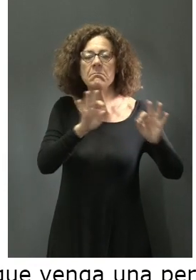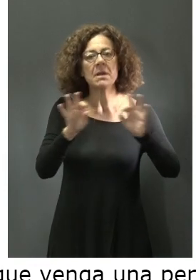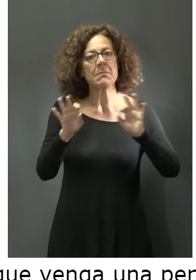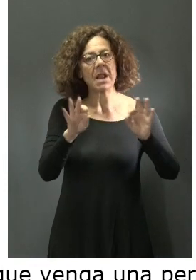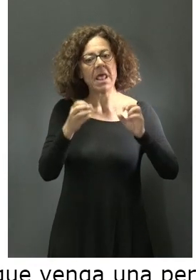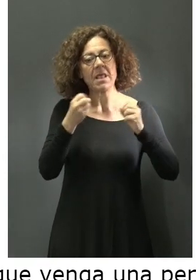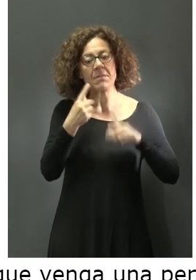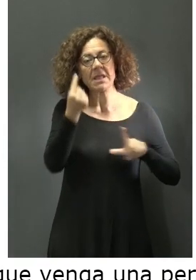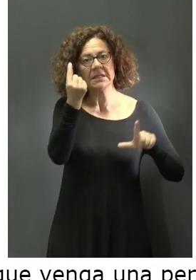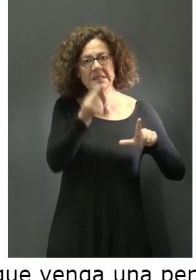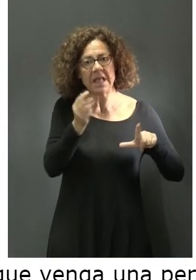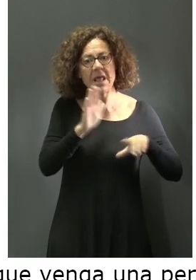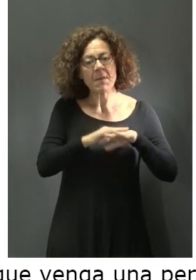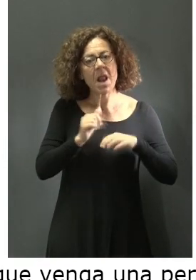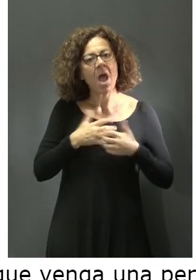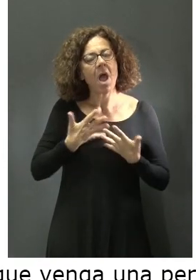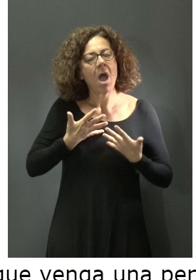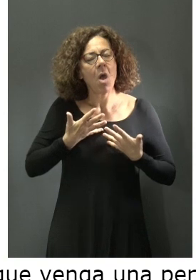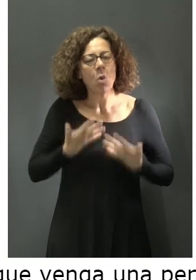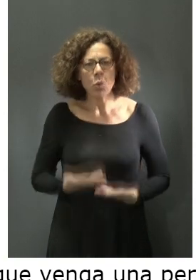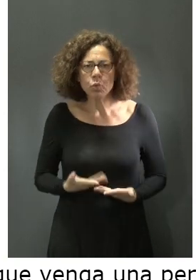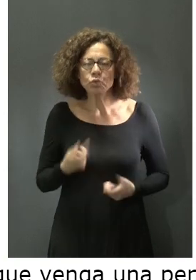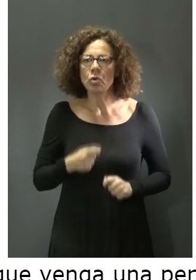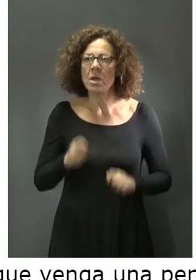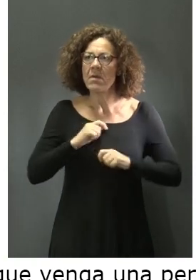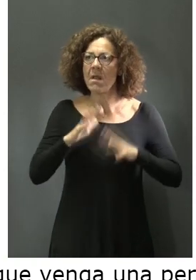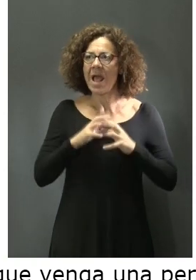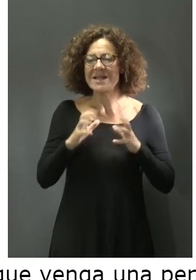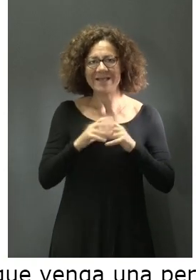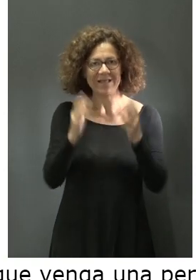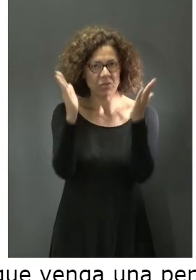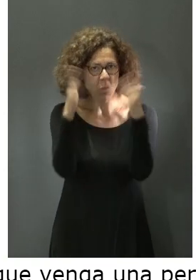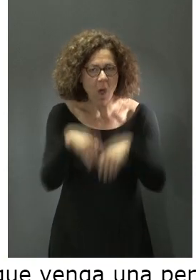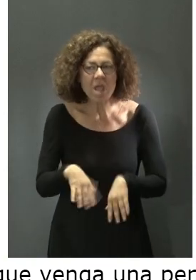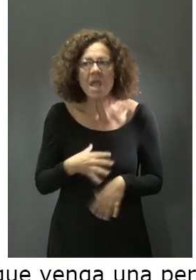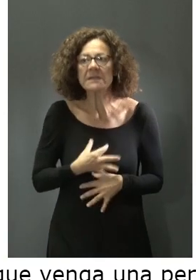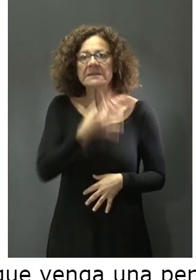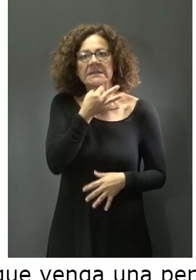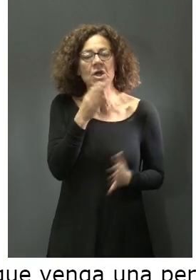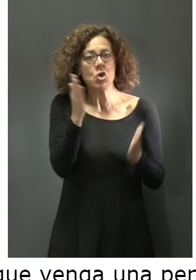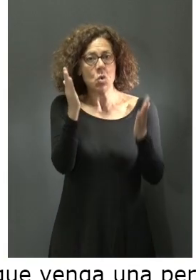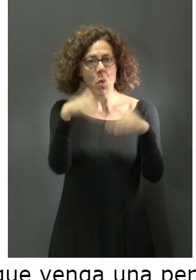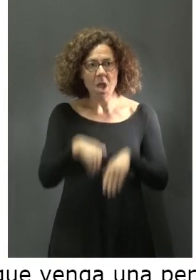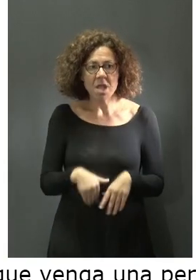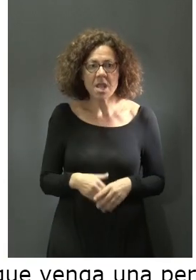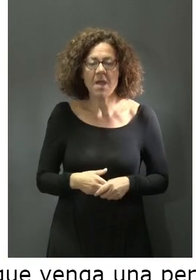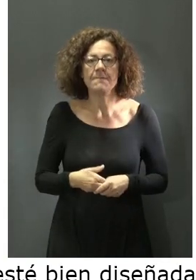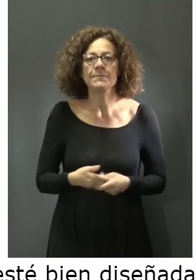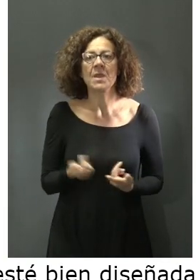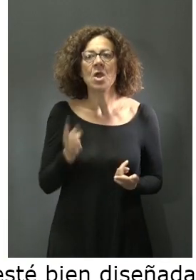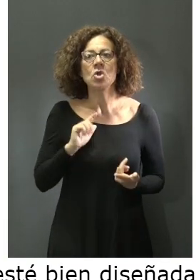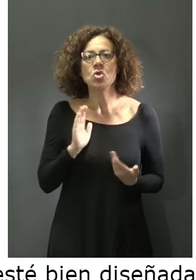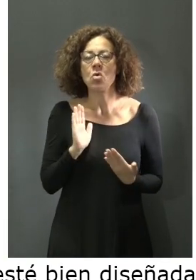que esté a gusto y no le dé un ataque de ansiedad, no se agobie, no se